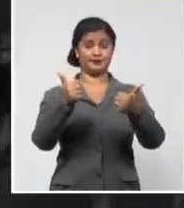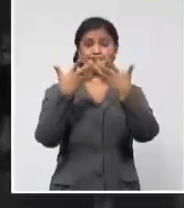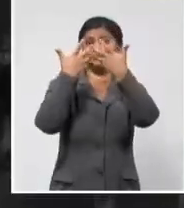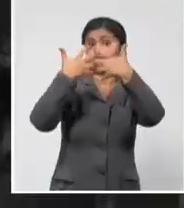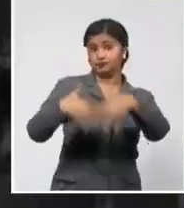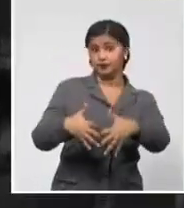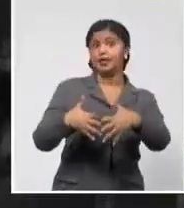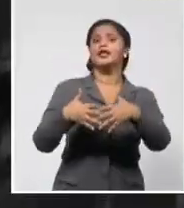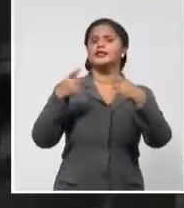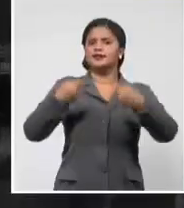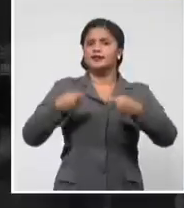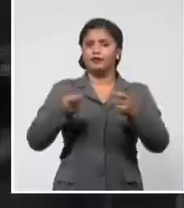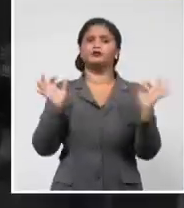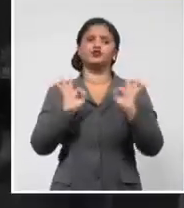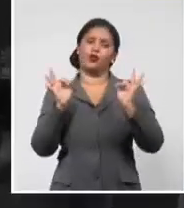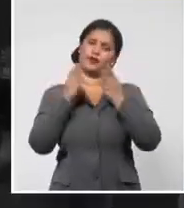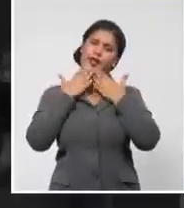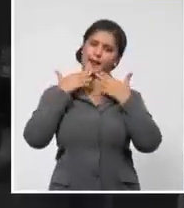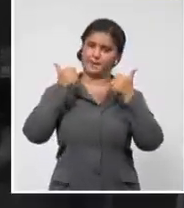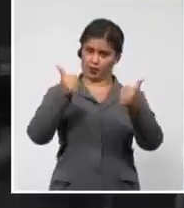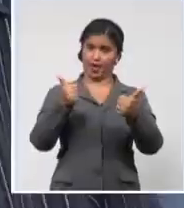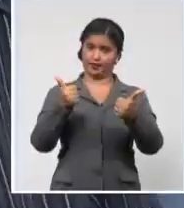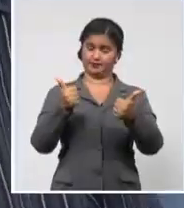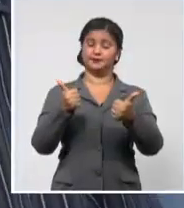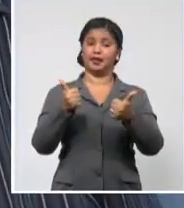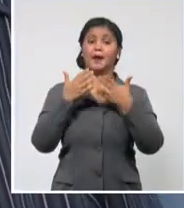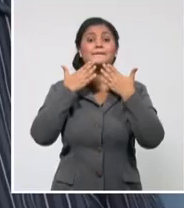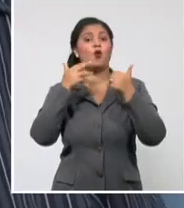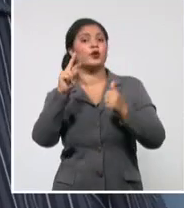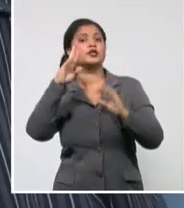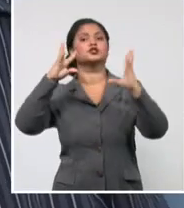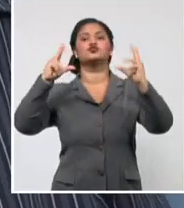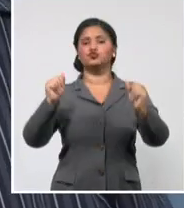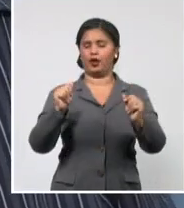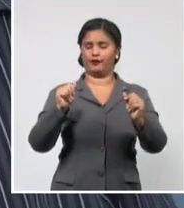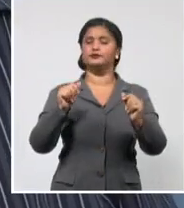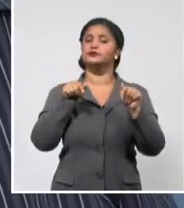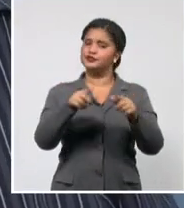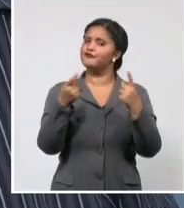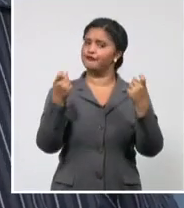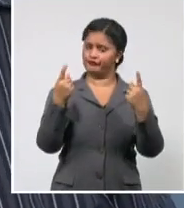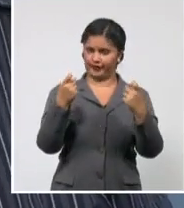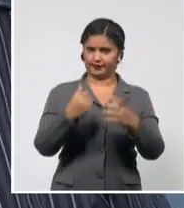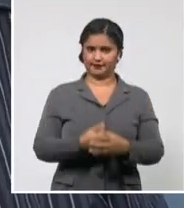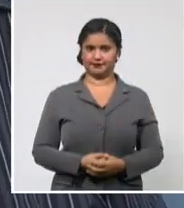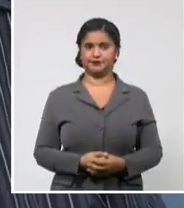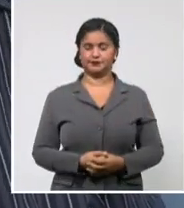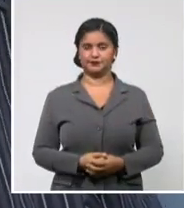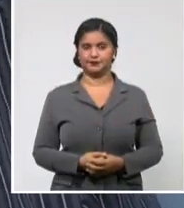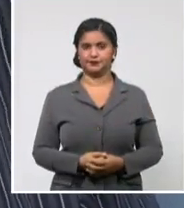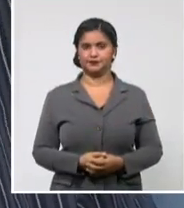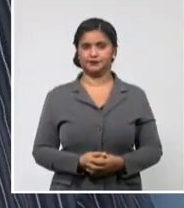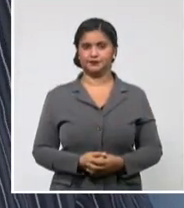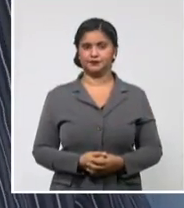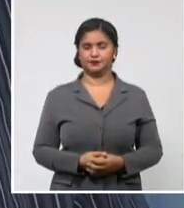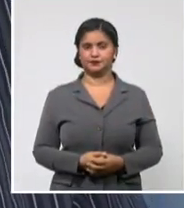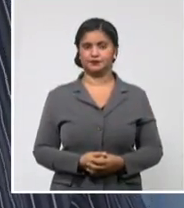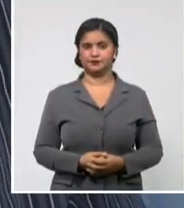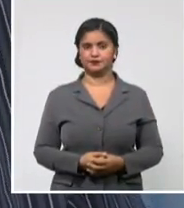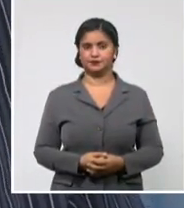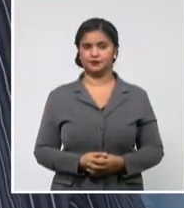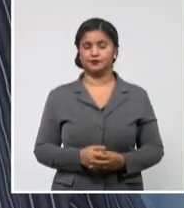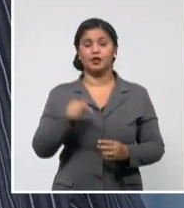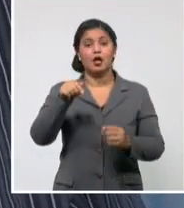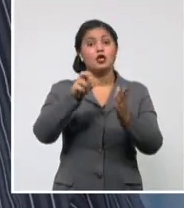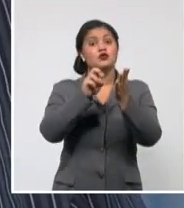los engranajes para mejores resultados. También estamos en presencia de una provincia agropecuaria. Por tanto, la